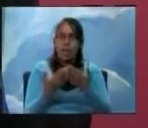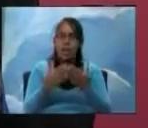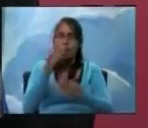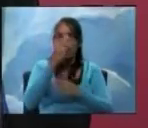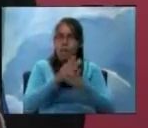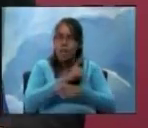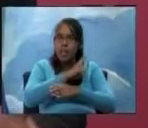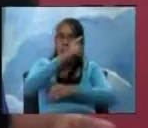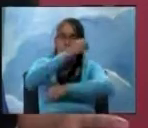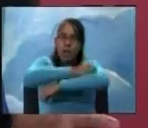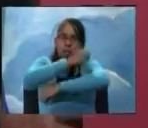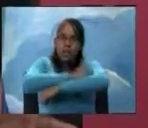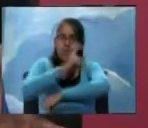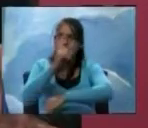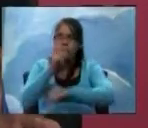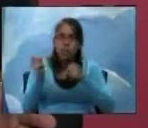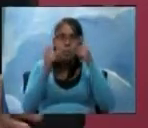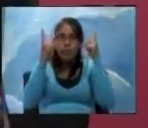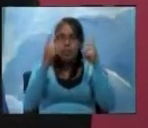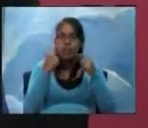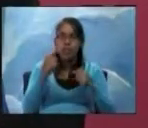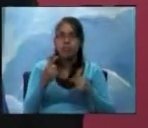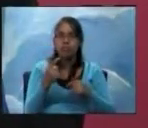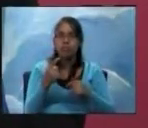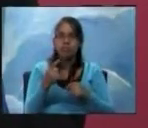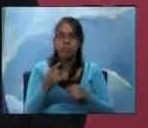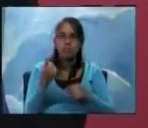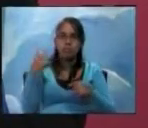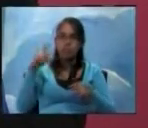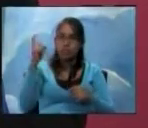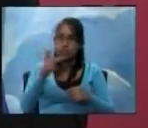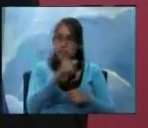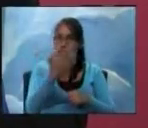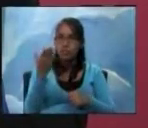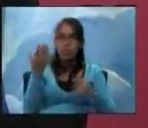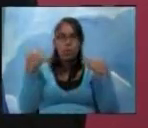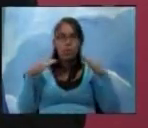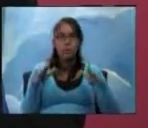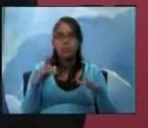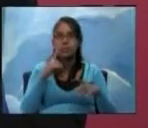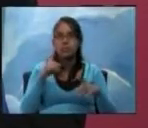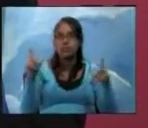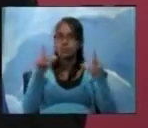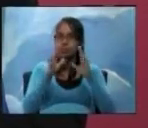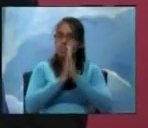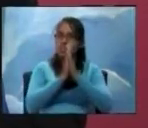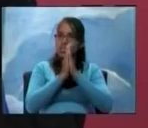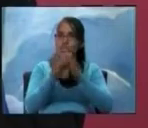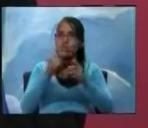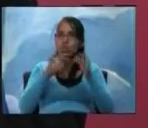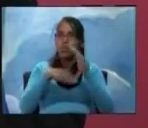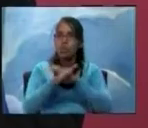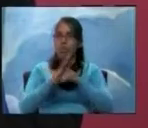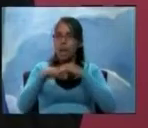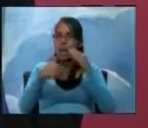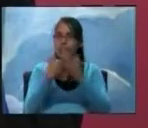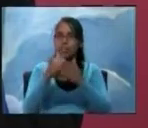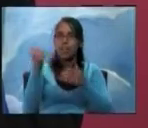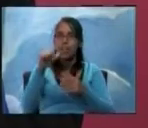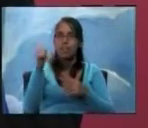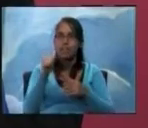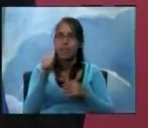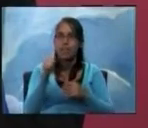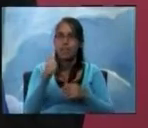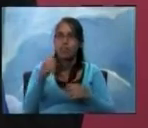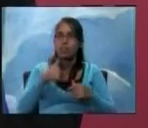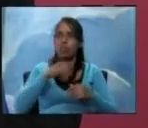obediencia no sorprende, fíjese. Hay personas, por lo menos los matutinos dicen: yo voy a ir al matutino hasta las 10.